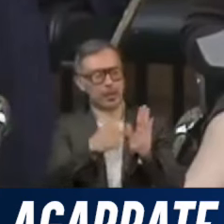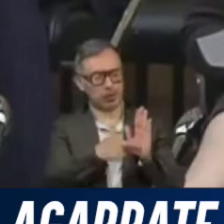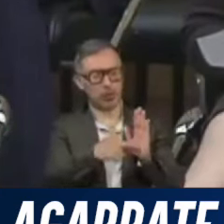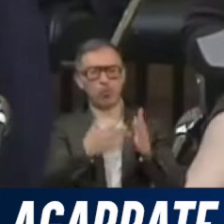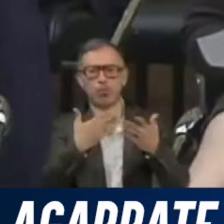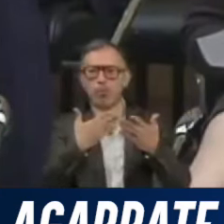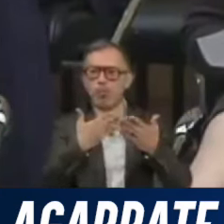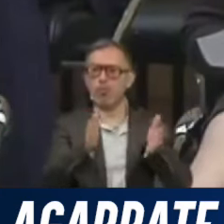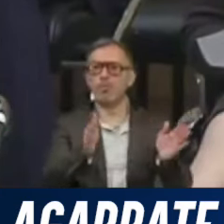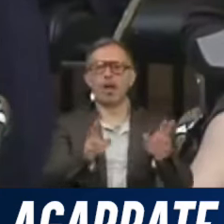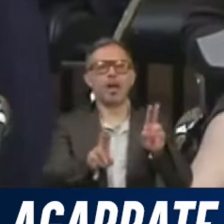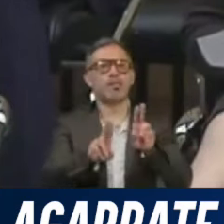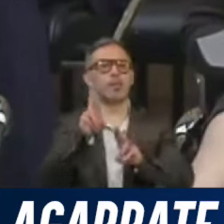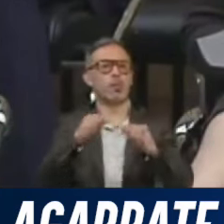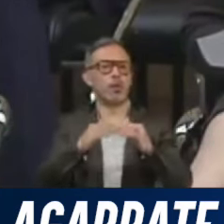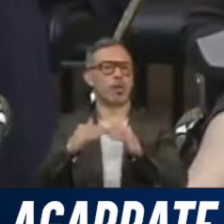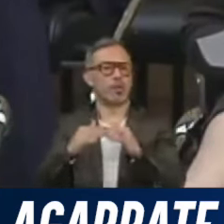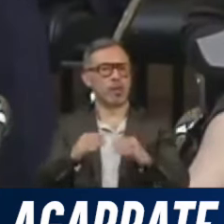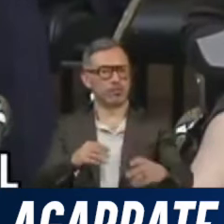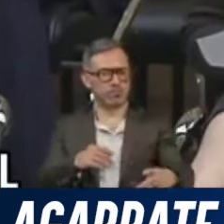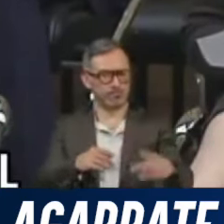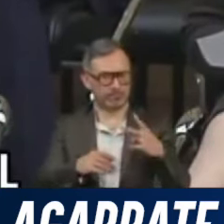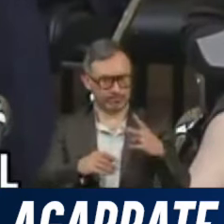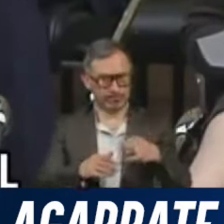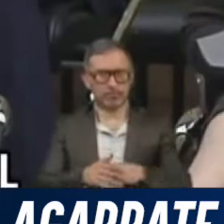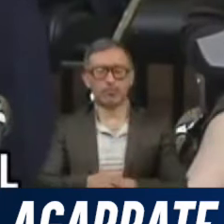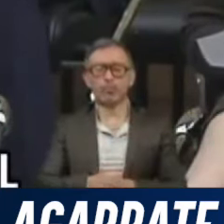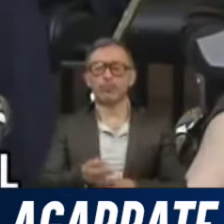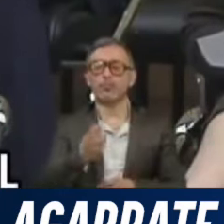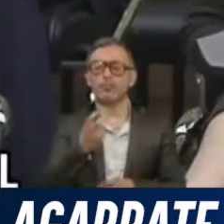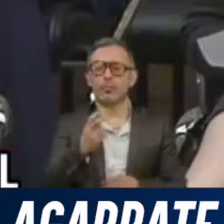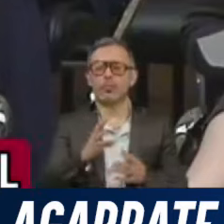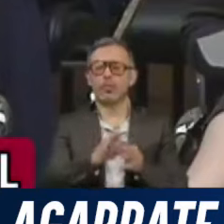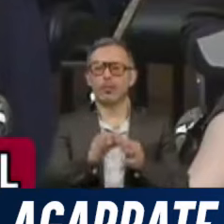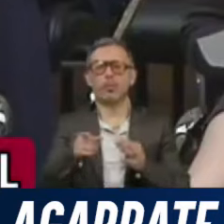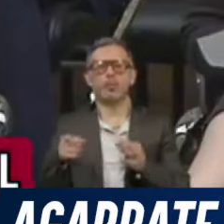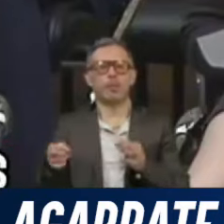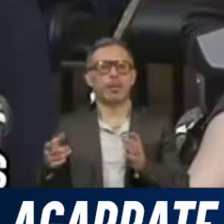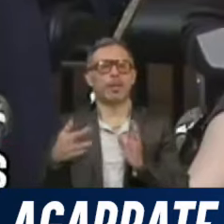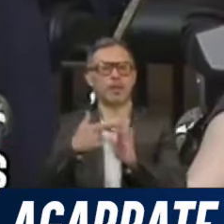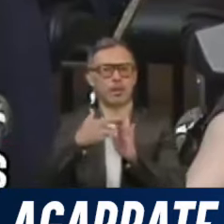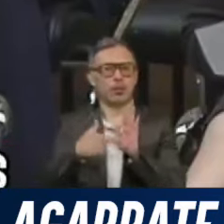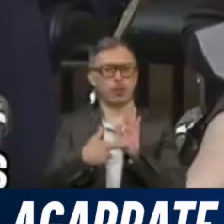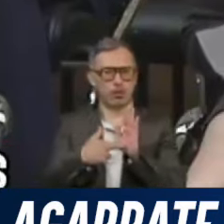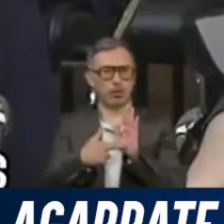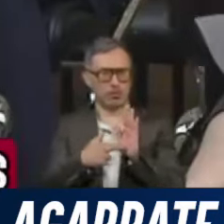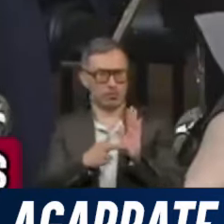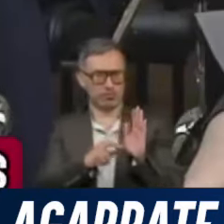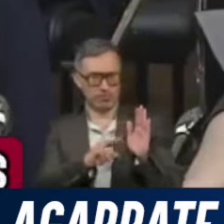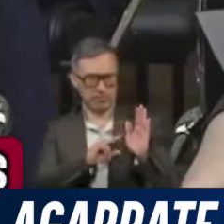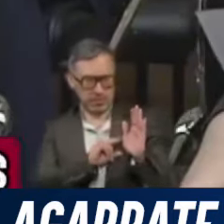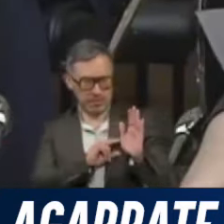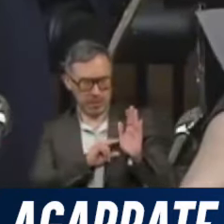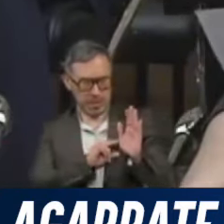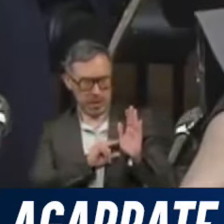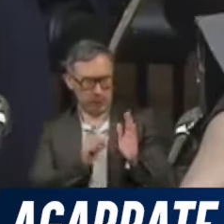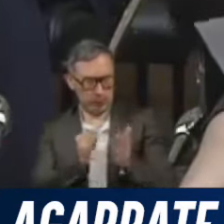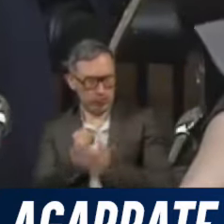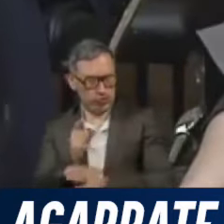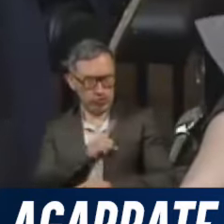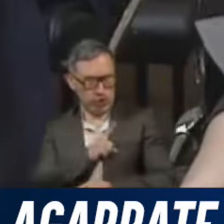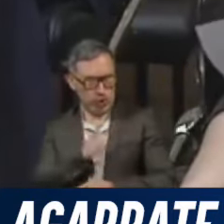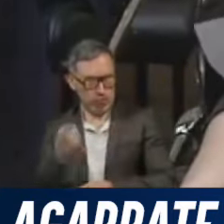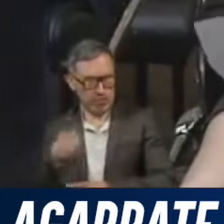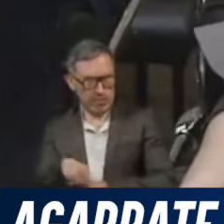democrática con lo anterior en mente es posible afirmar que La regulación privada y unilateral de las grandes plataformas digitales